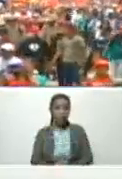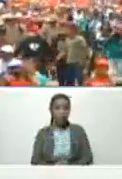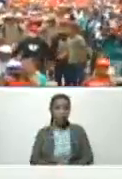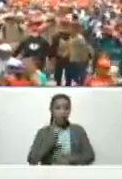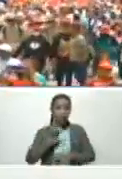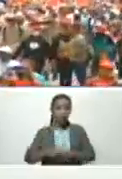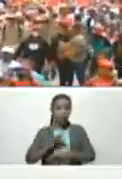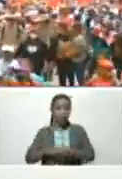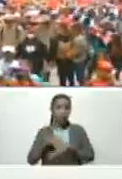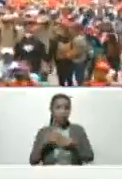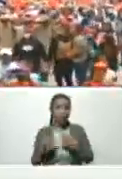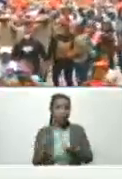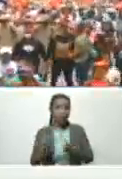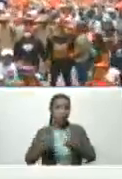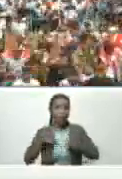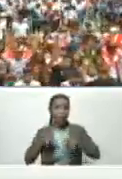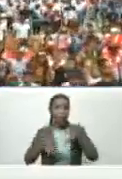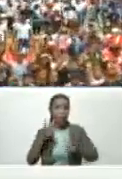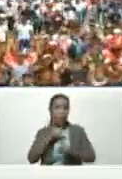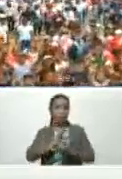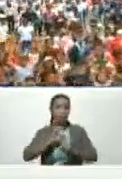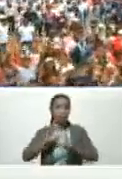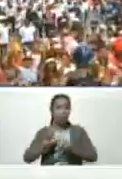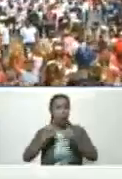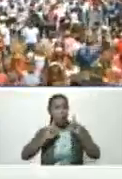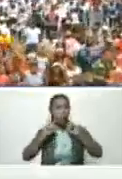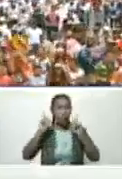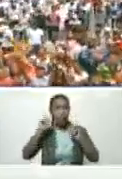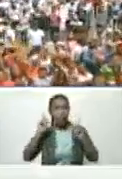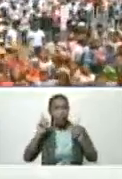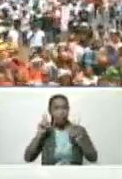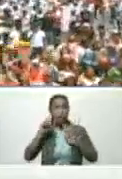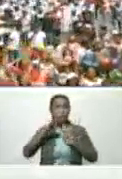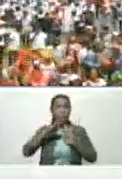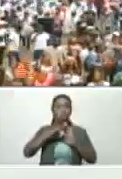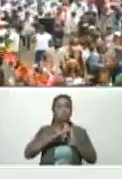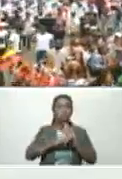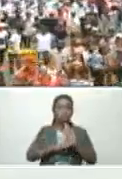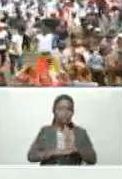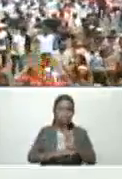porque la actividad cultural, musical mermó a cero,